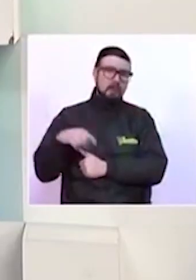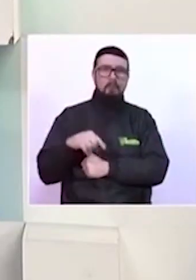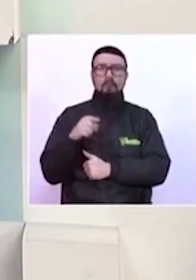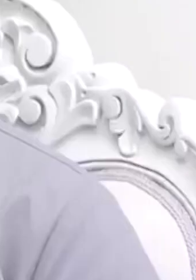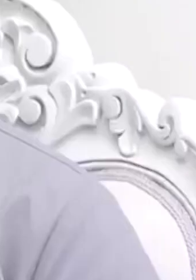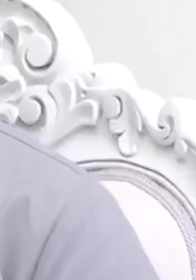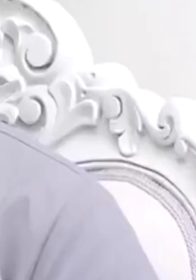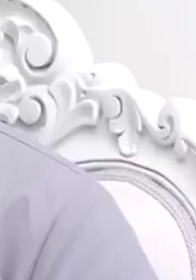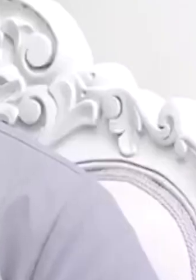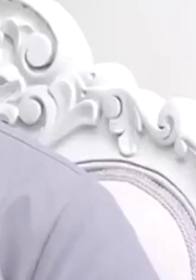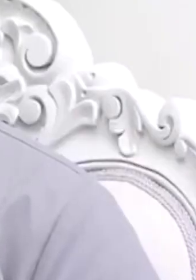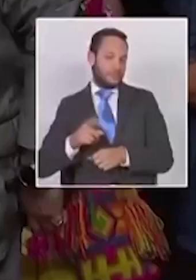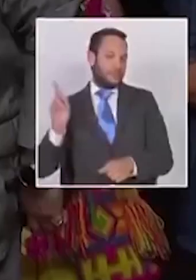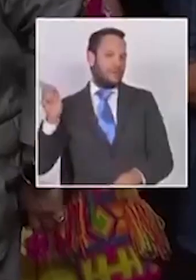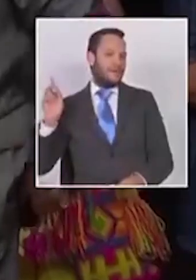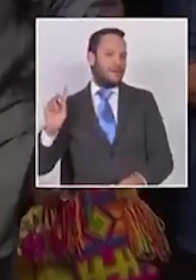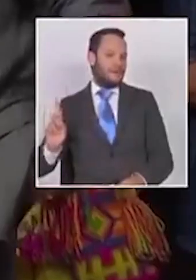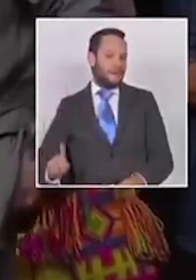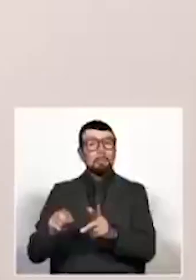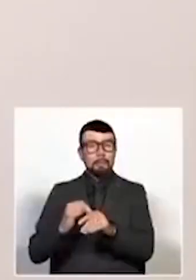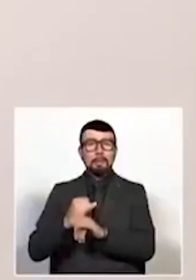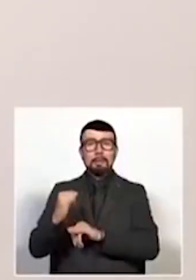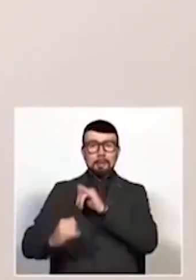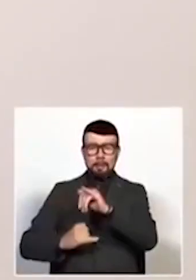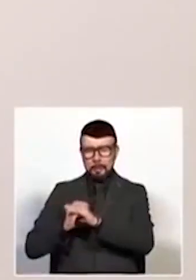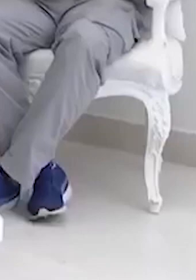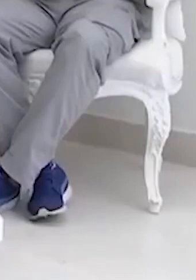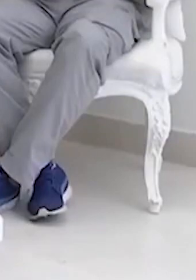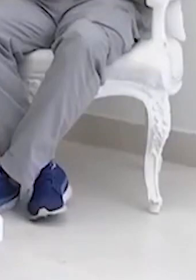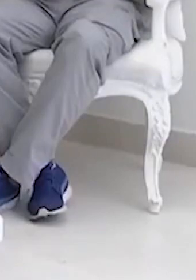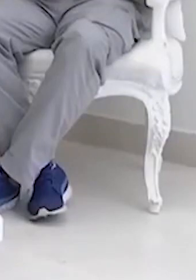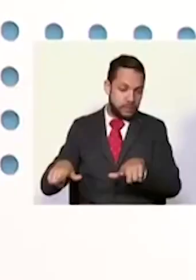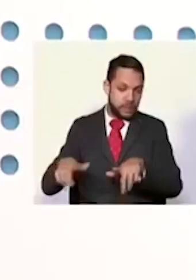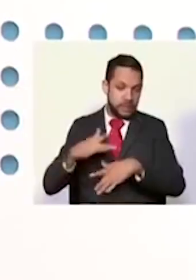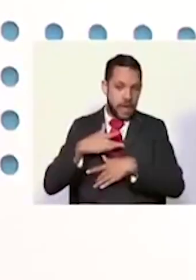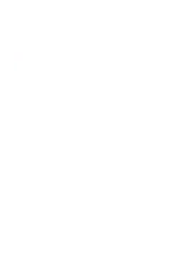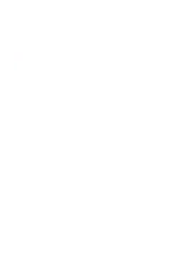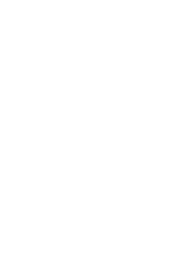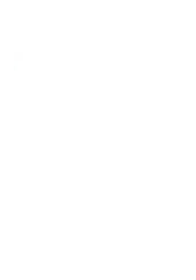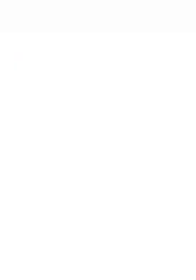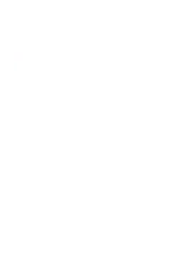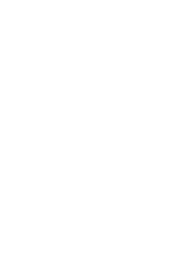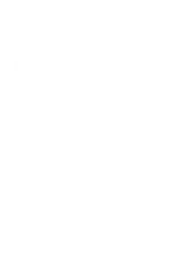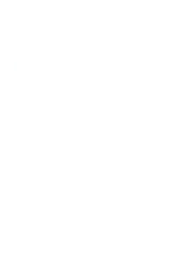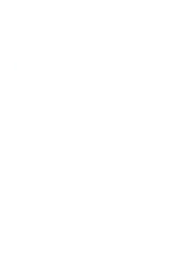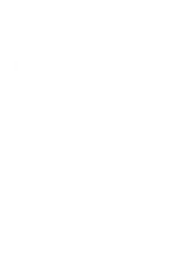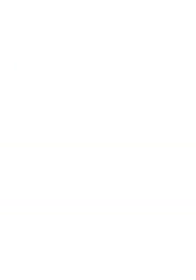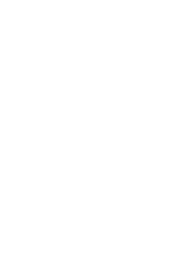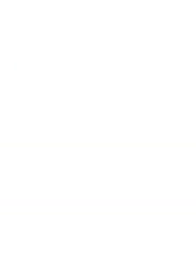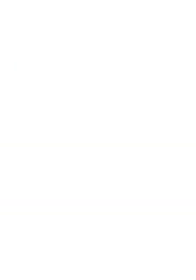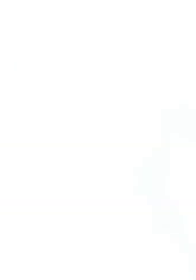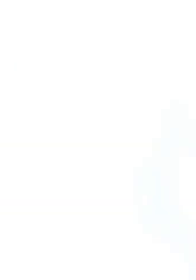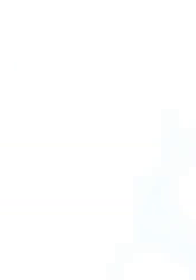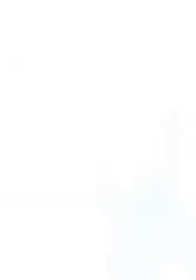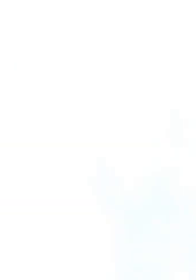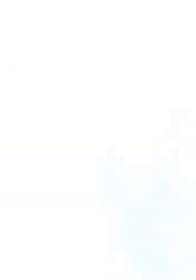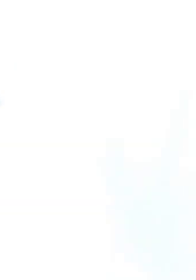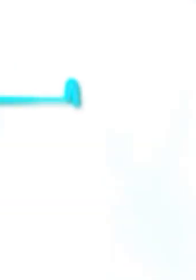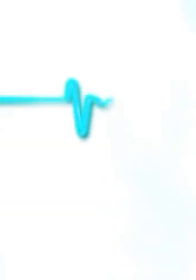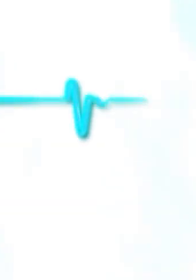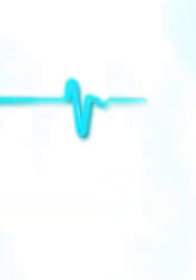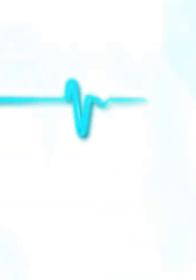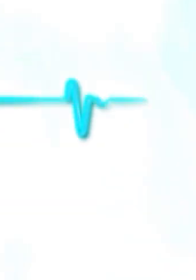salud, sintonicen Conexión Vital y acompáñenos en nuestras redes sociales buscando Dr. Rojas.